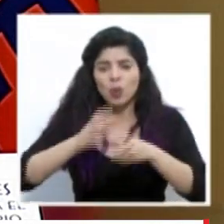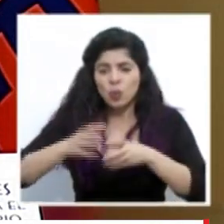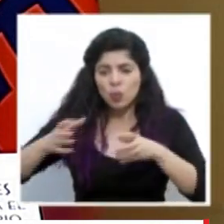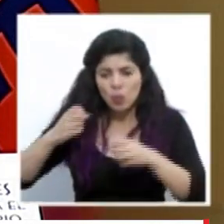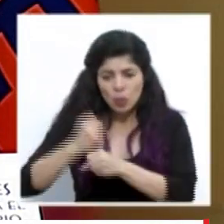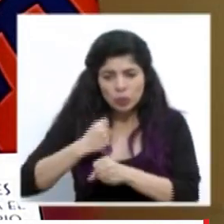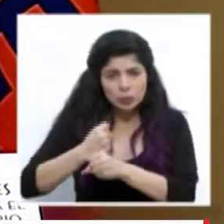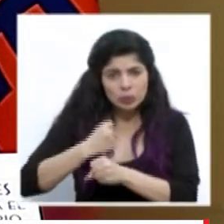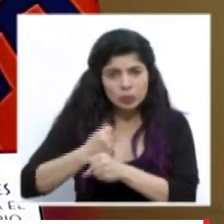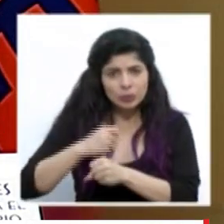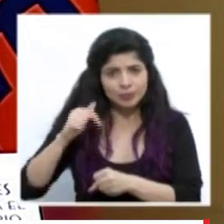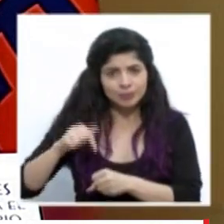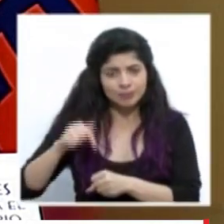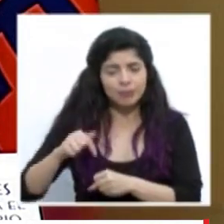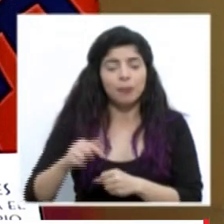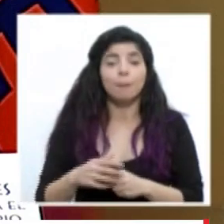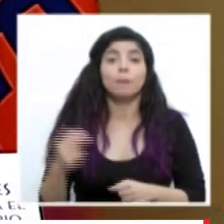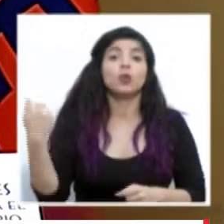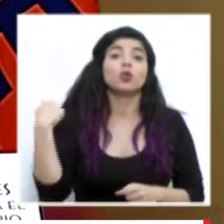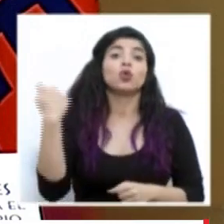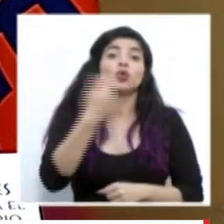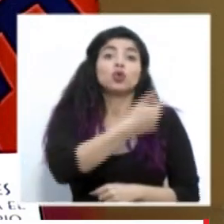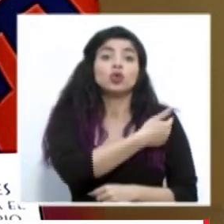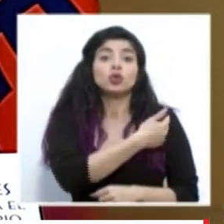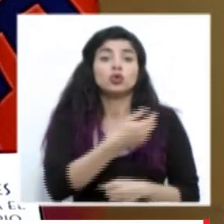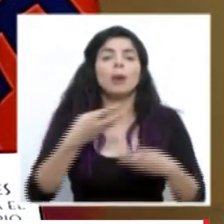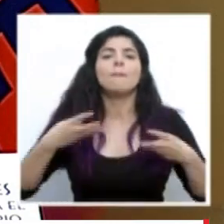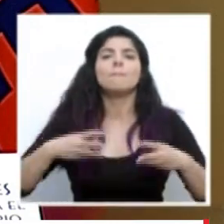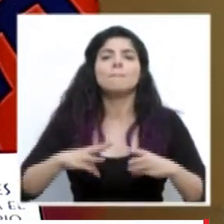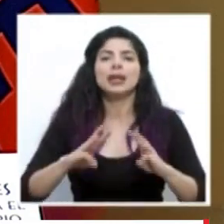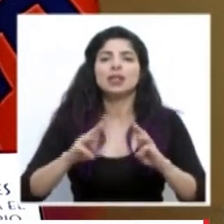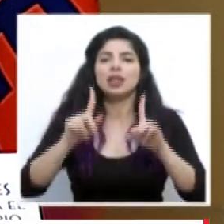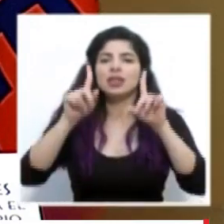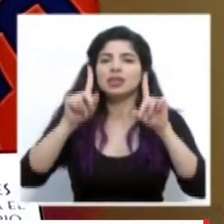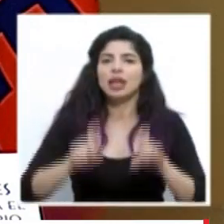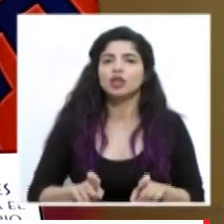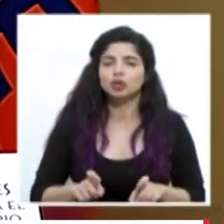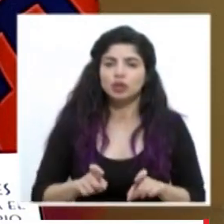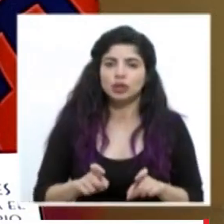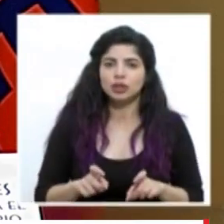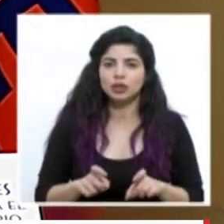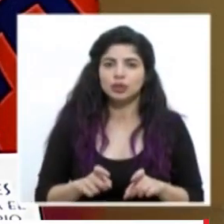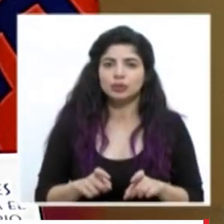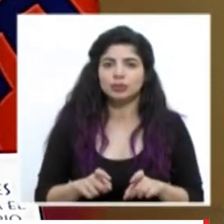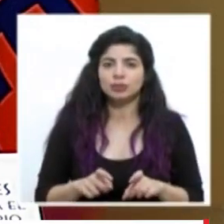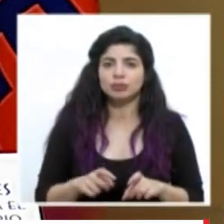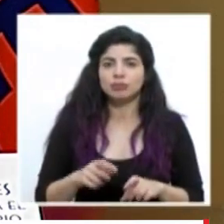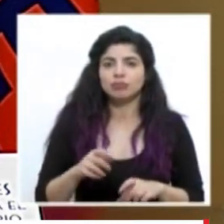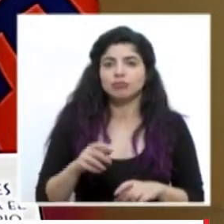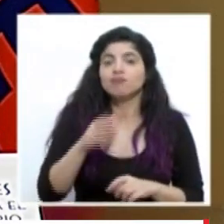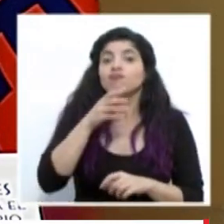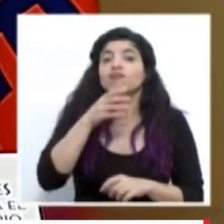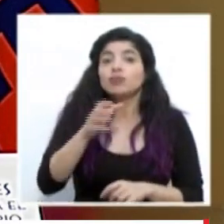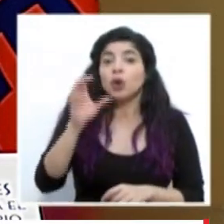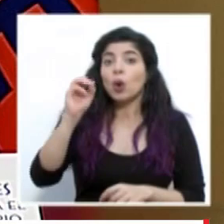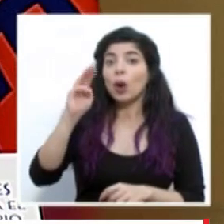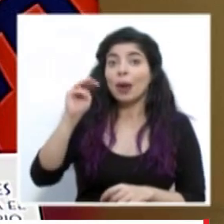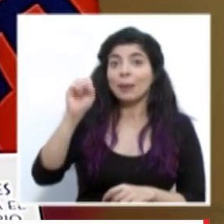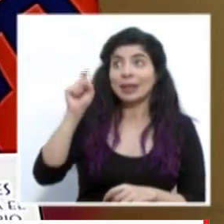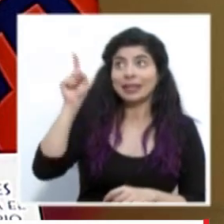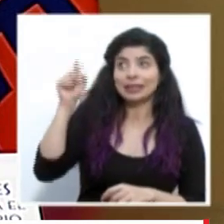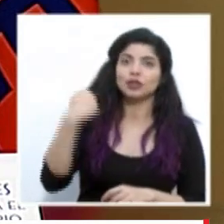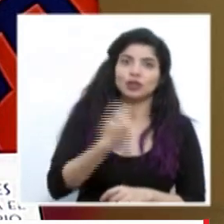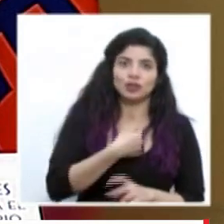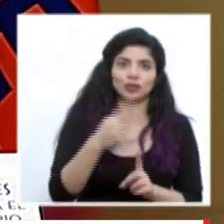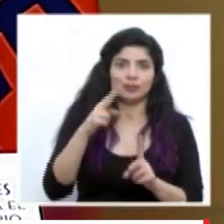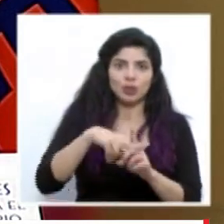país. Nosotros tenemos el método diagnóstico recomendado por la OMS, como decía